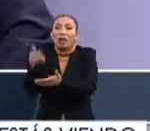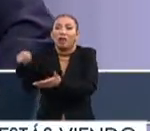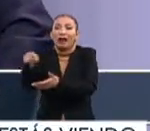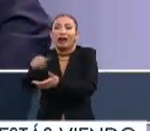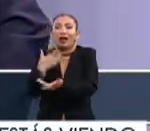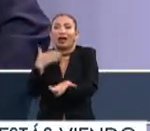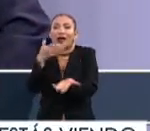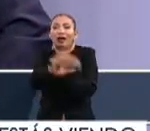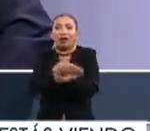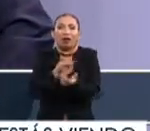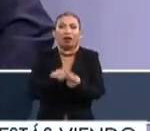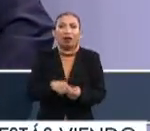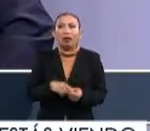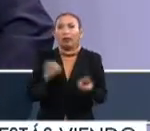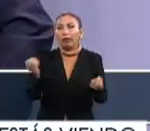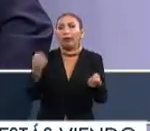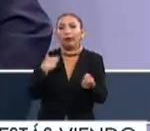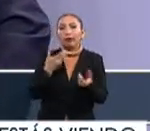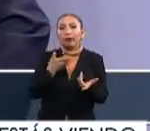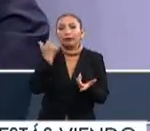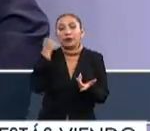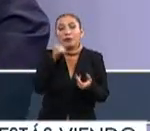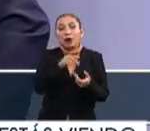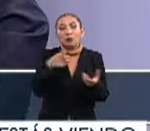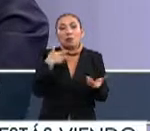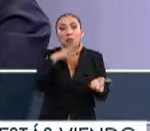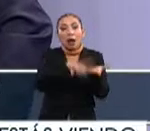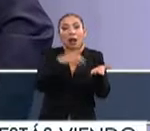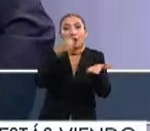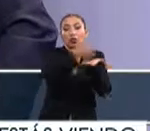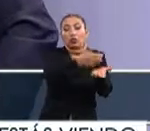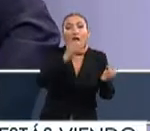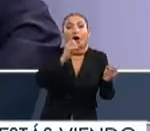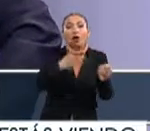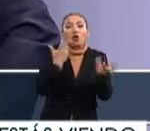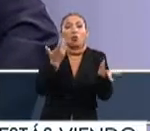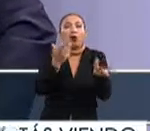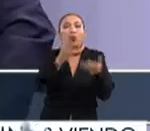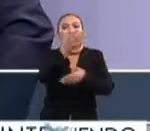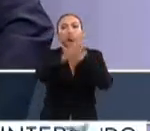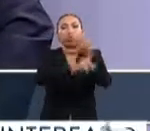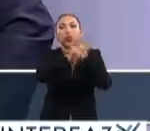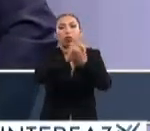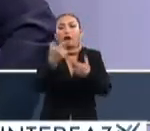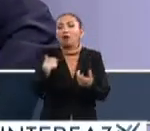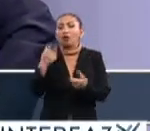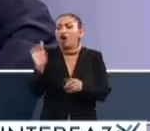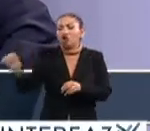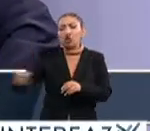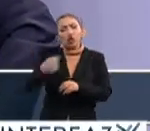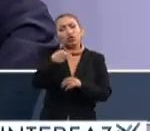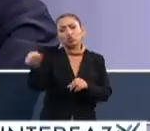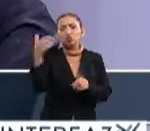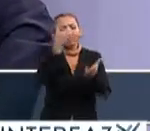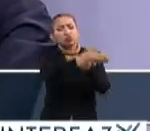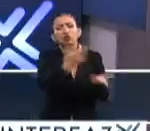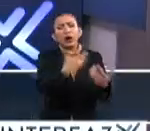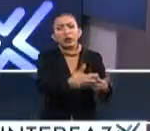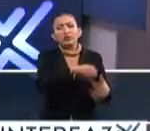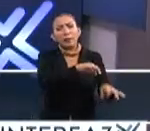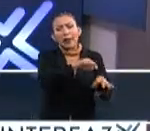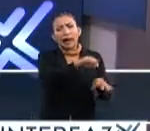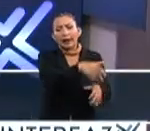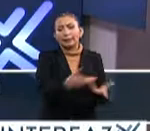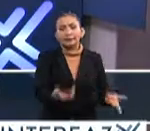algún pariente se incorpore, no sabiendo si va a agregar valor o no, simplemente por ese deseo que tiene